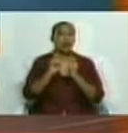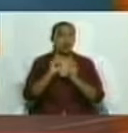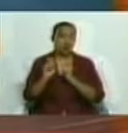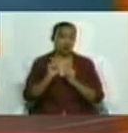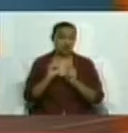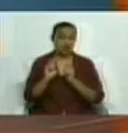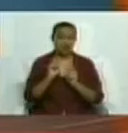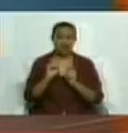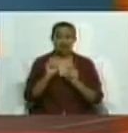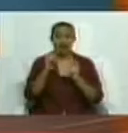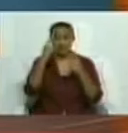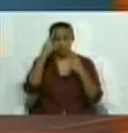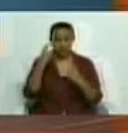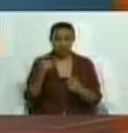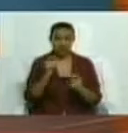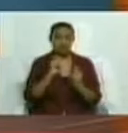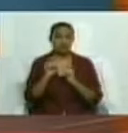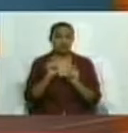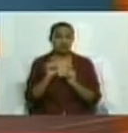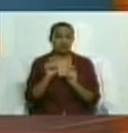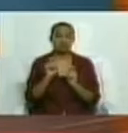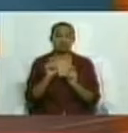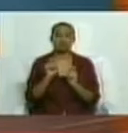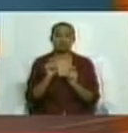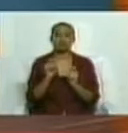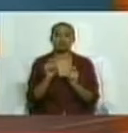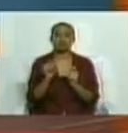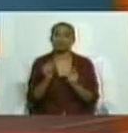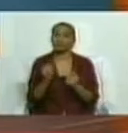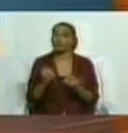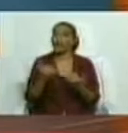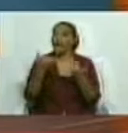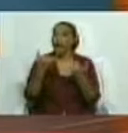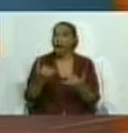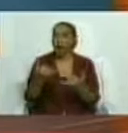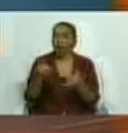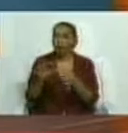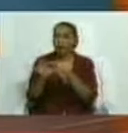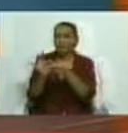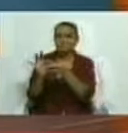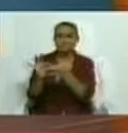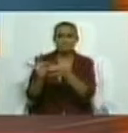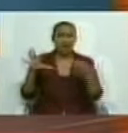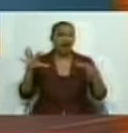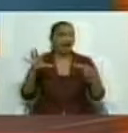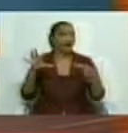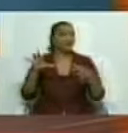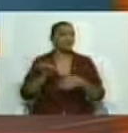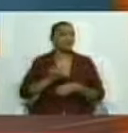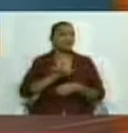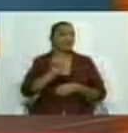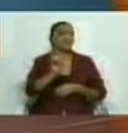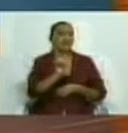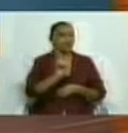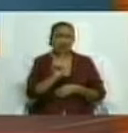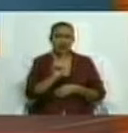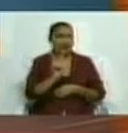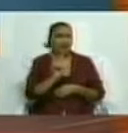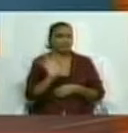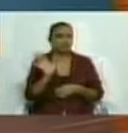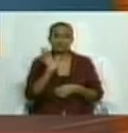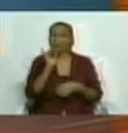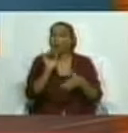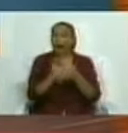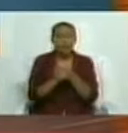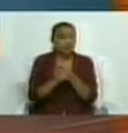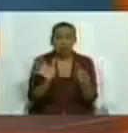enemiga literalmente de las más extremistas de Venezuela queremos